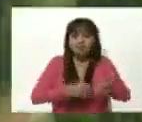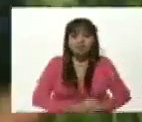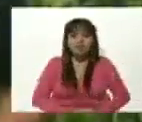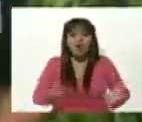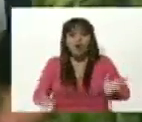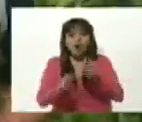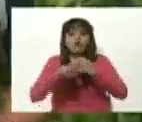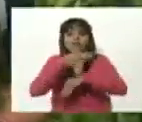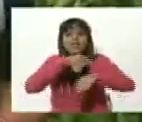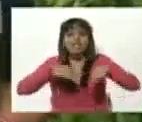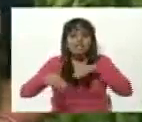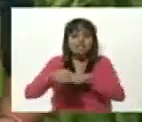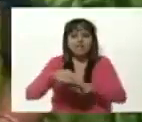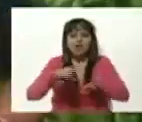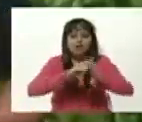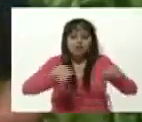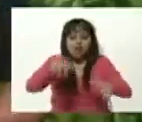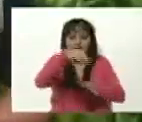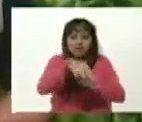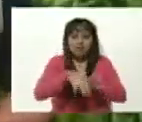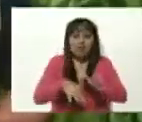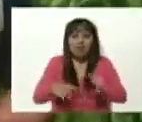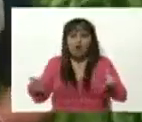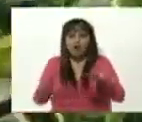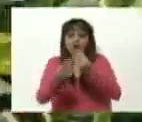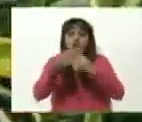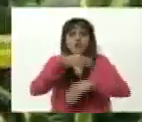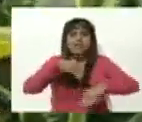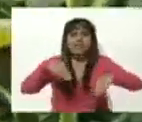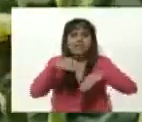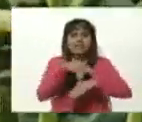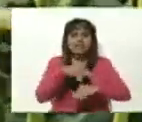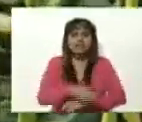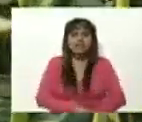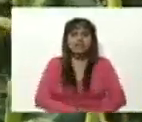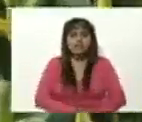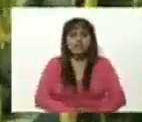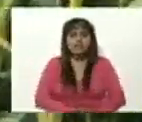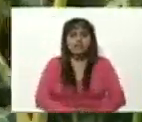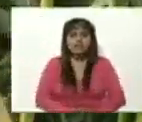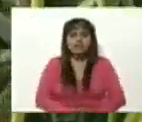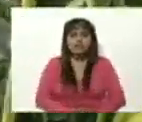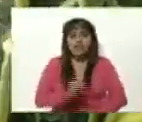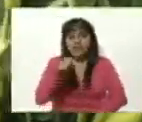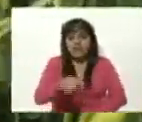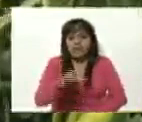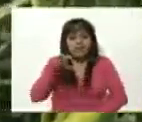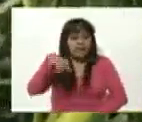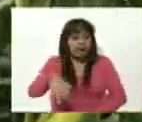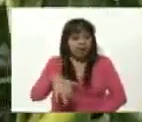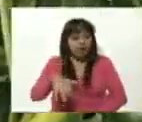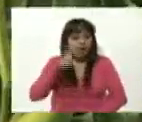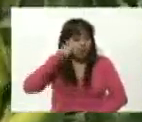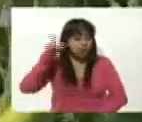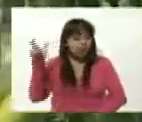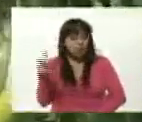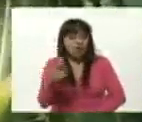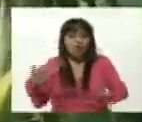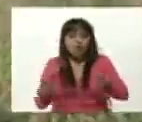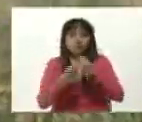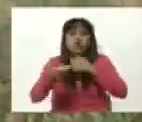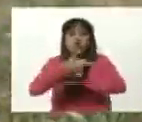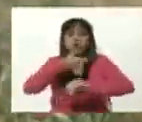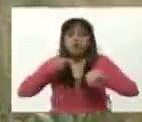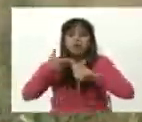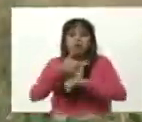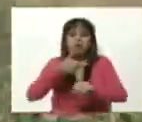Ministerio de Agricultura y Tierra, llevado por nuestro ministro Castro Soteldi, por supuesto, en este estado productivo, con nuestro gobernador José Vázquez,